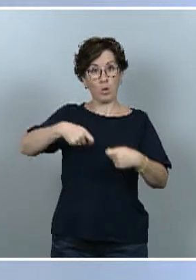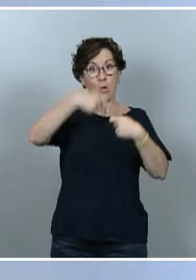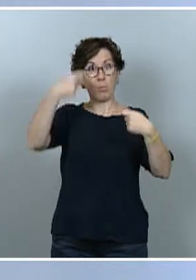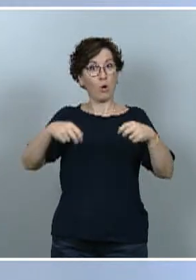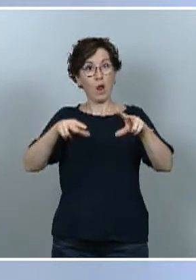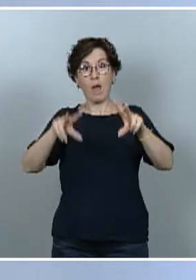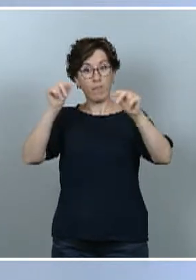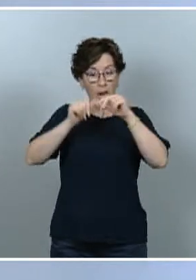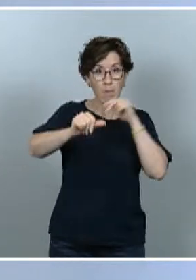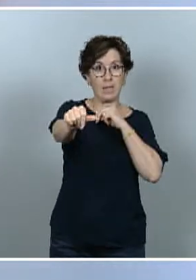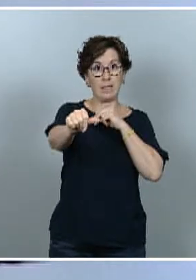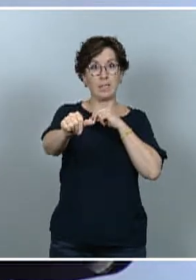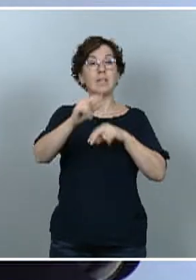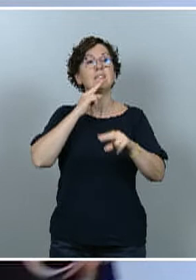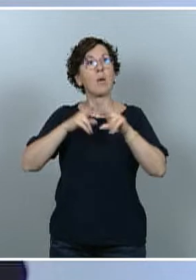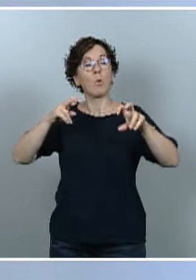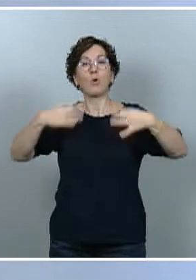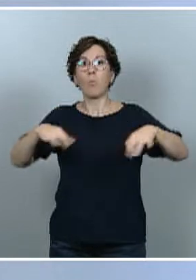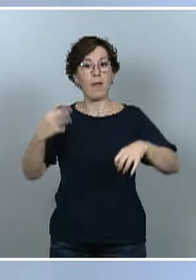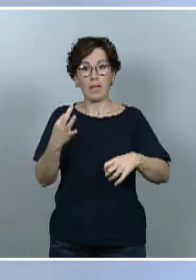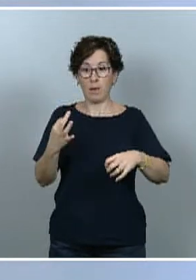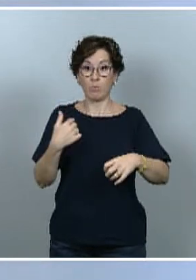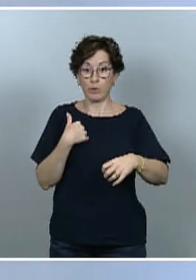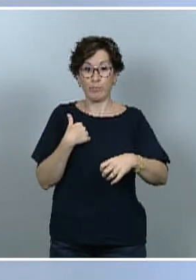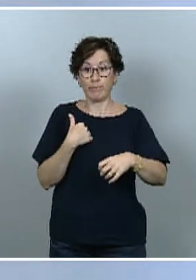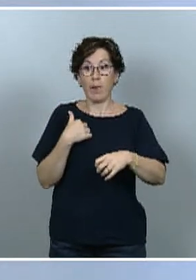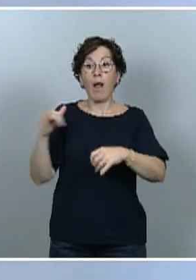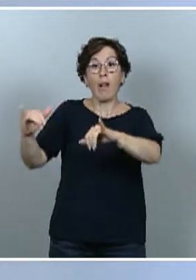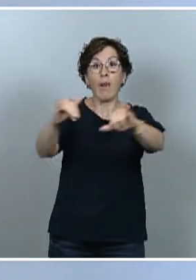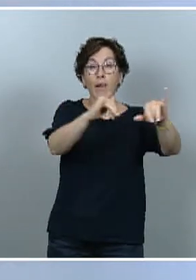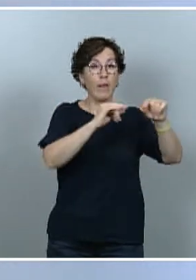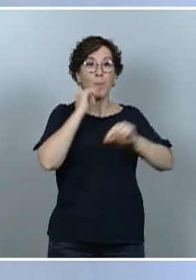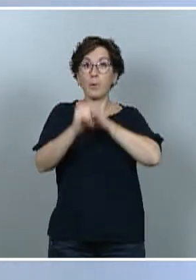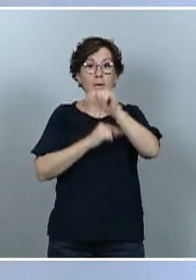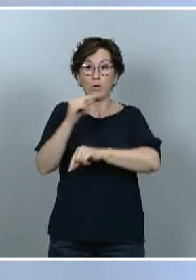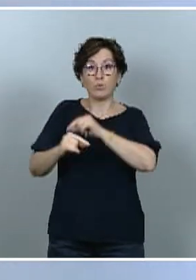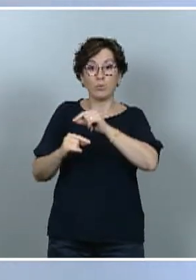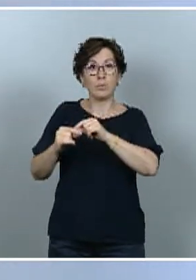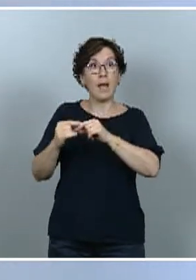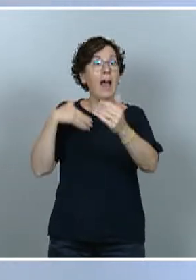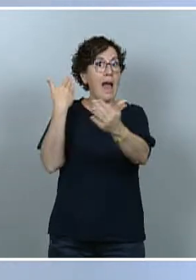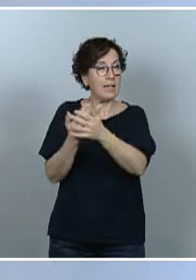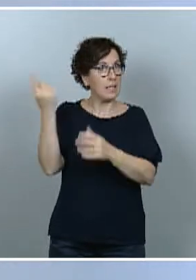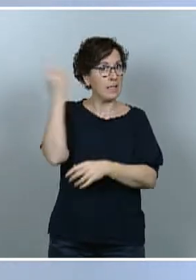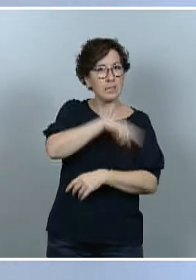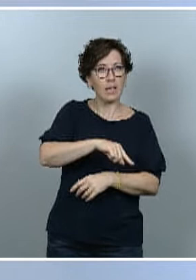que aprender a convivir con el virus hasta que no tengamos a disposición o una terapia eficaz o una vacuna